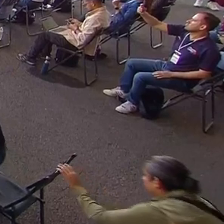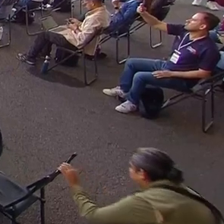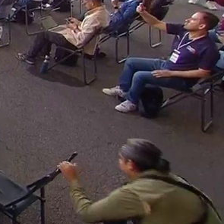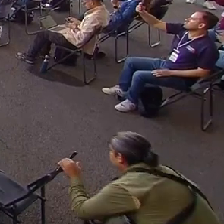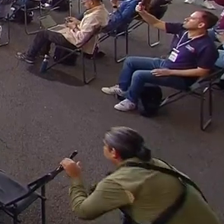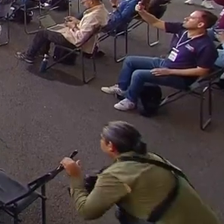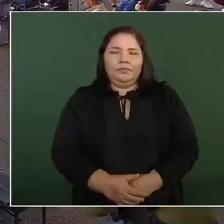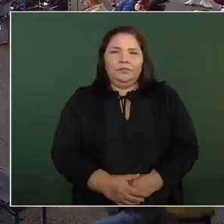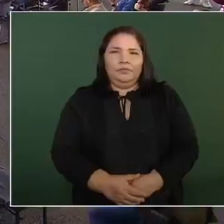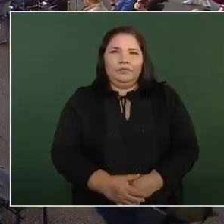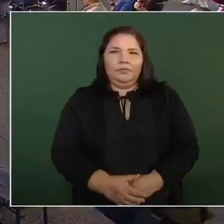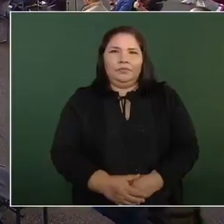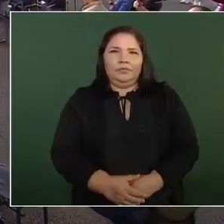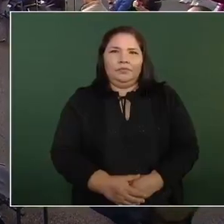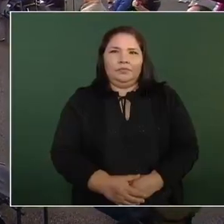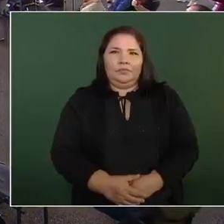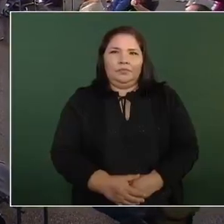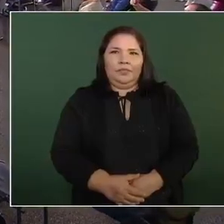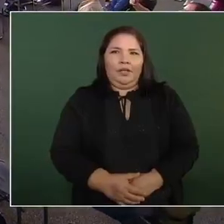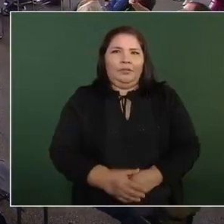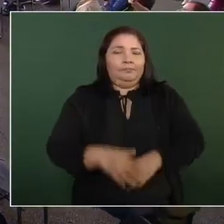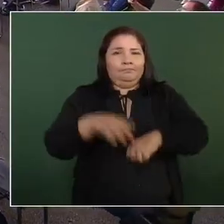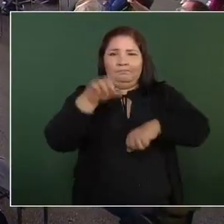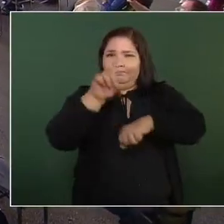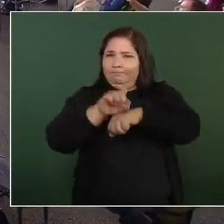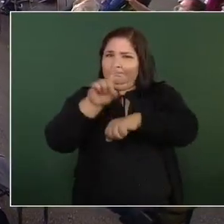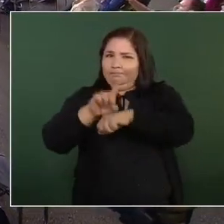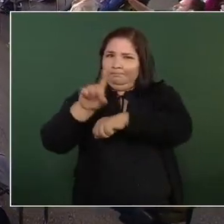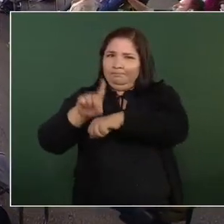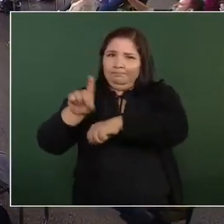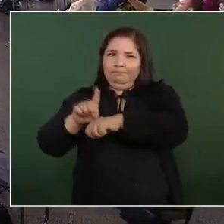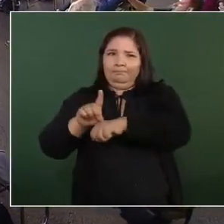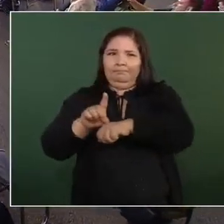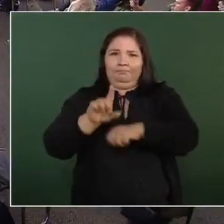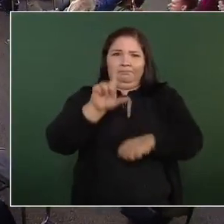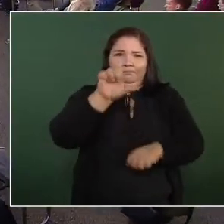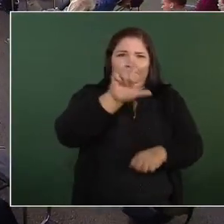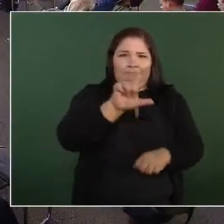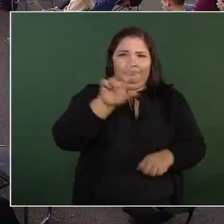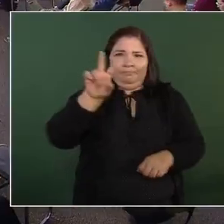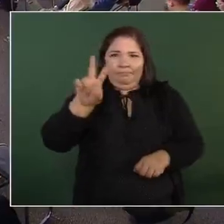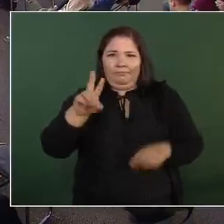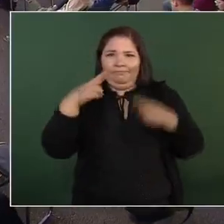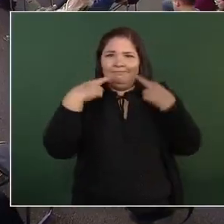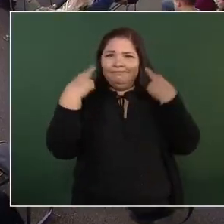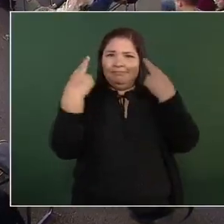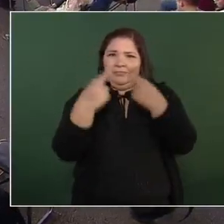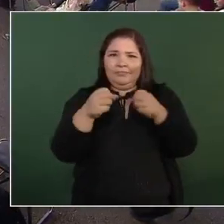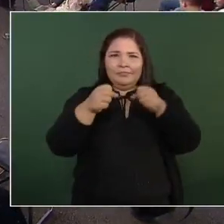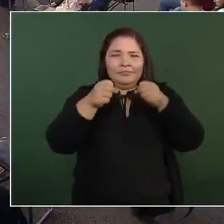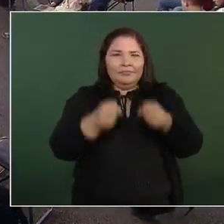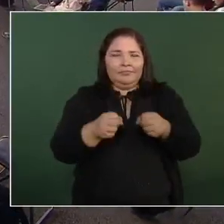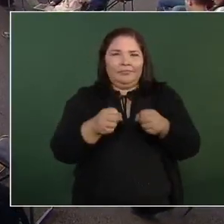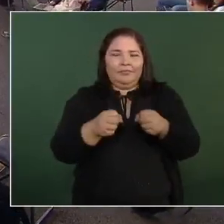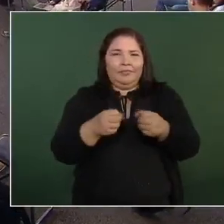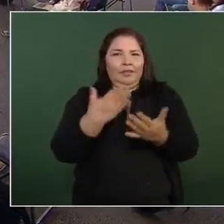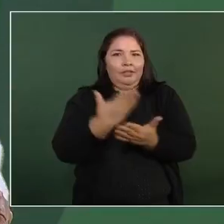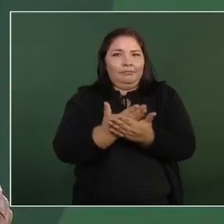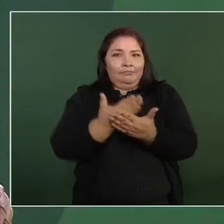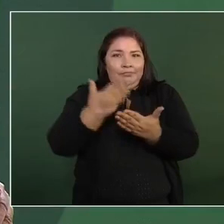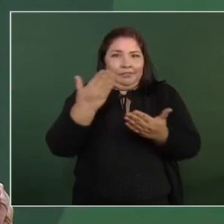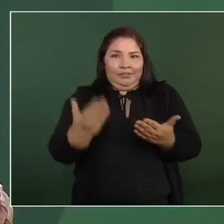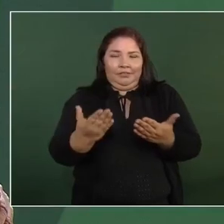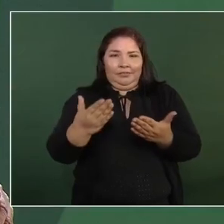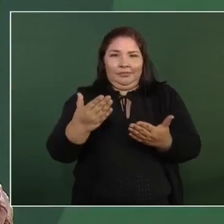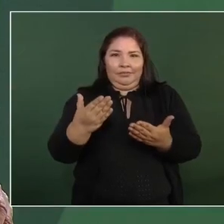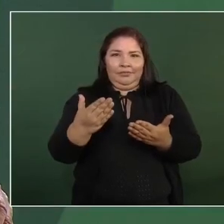todos los días, de lunes a viernes. Ahora decidimos